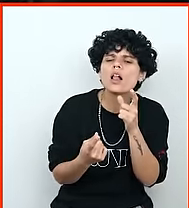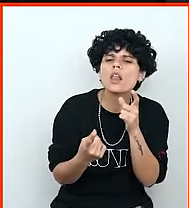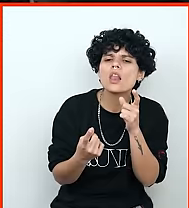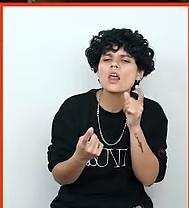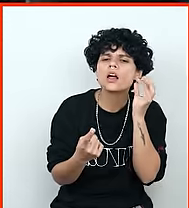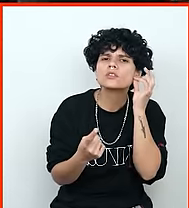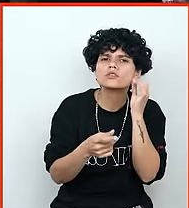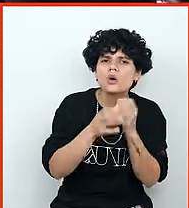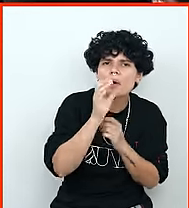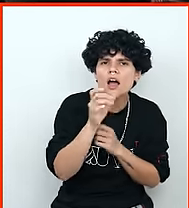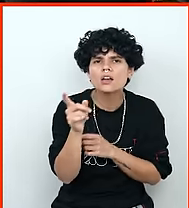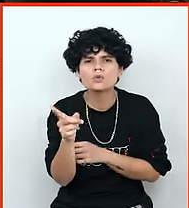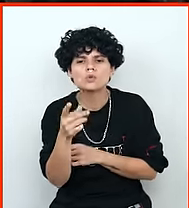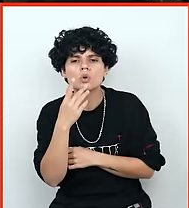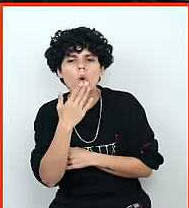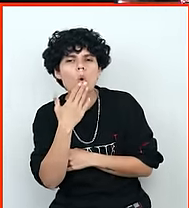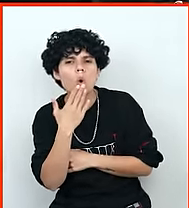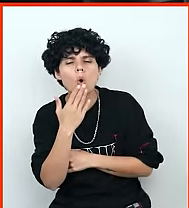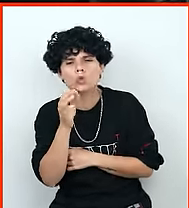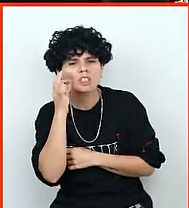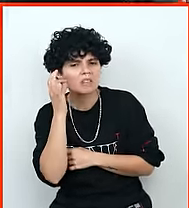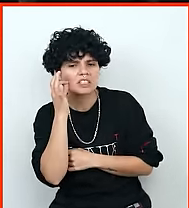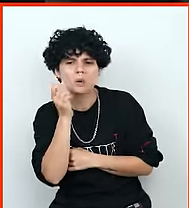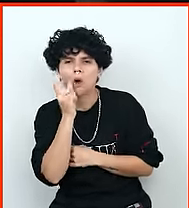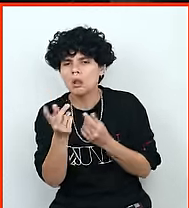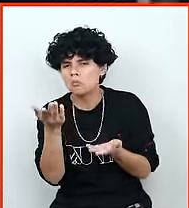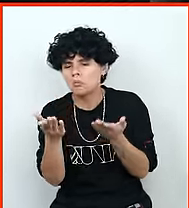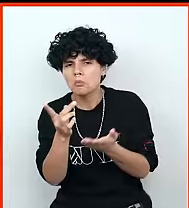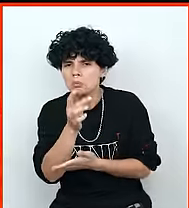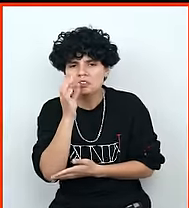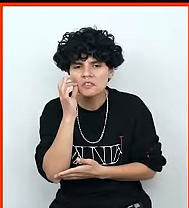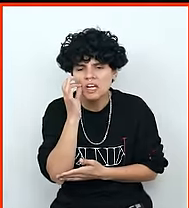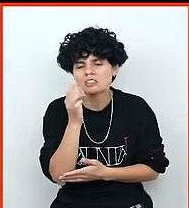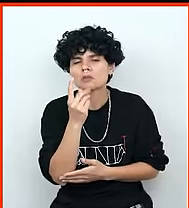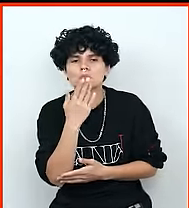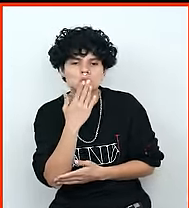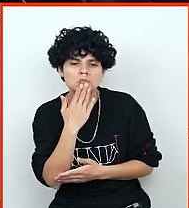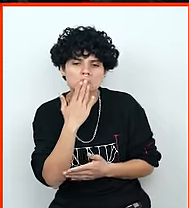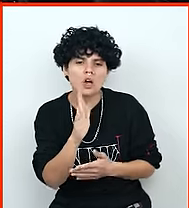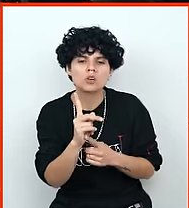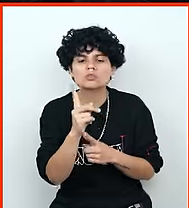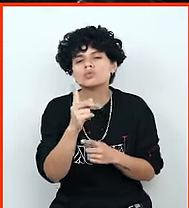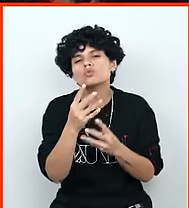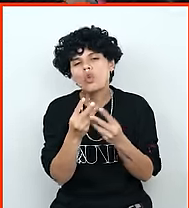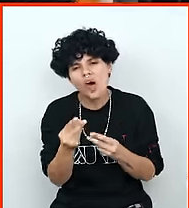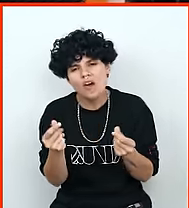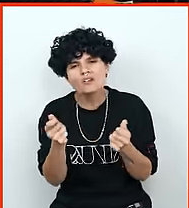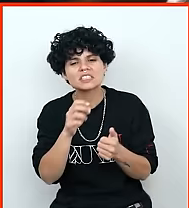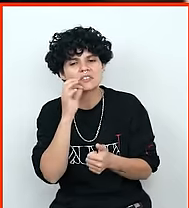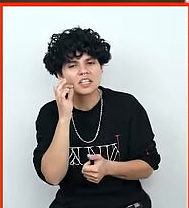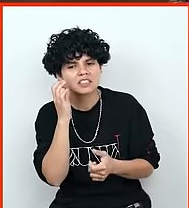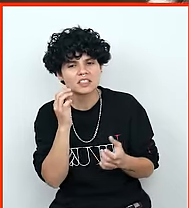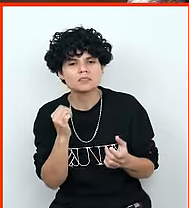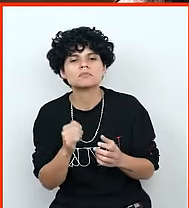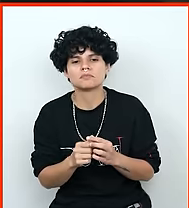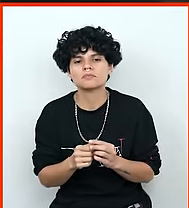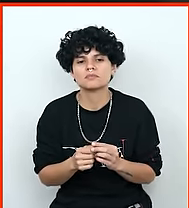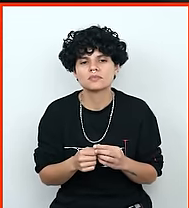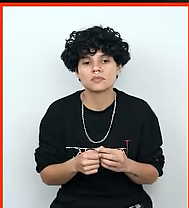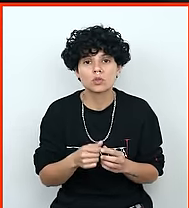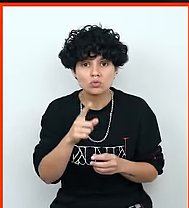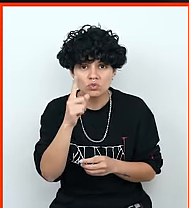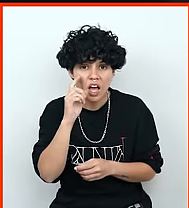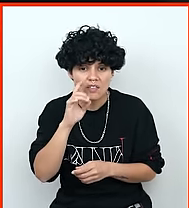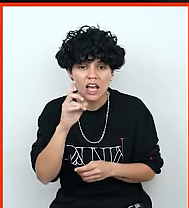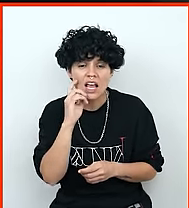tú? ¿Juguito? ¿Qué quieres tomar? ¿Una cerveza? ¿Un juguito? ¿Una cervecita, un juguito? ¿Una cervecita livianita? Muchas gracias. ¿Sabes